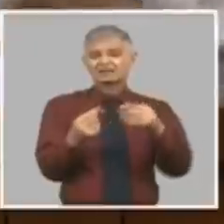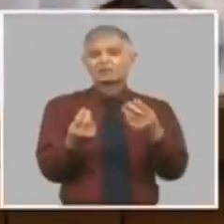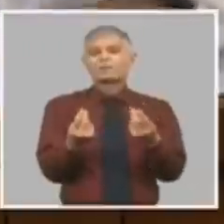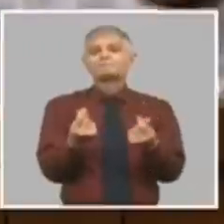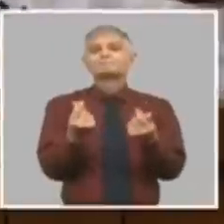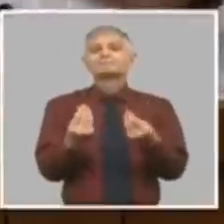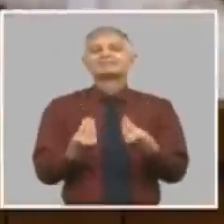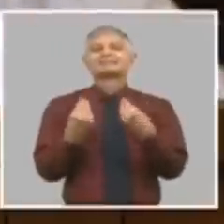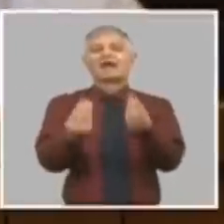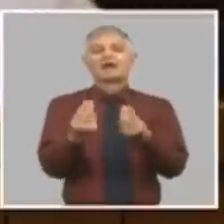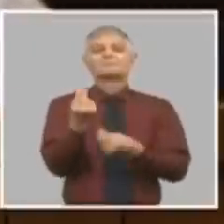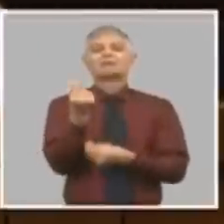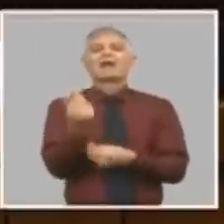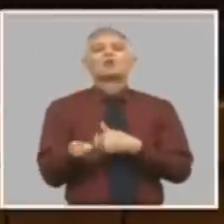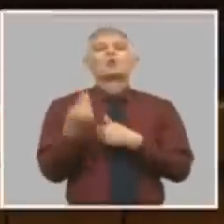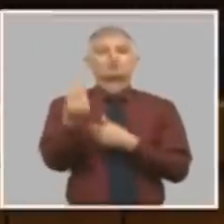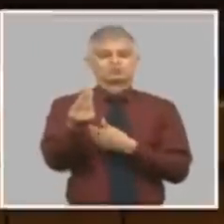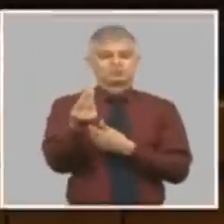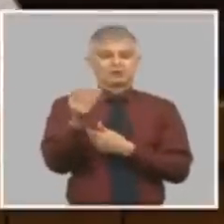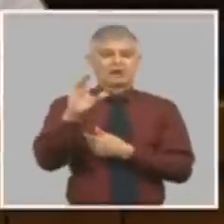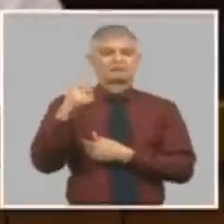y eso es más malo que el uno por uno